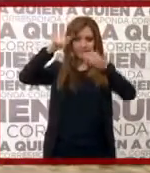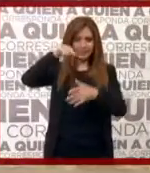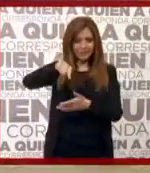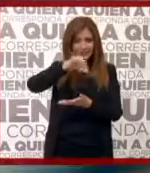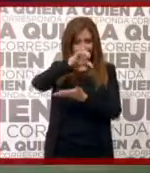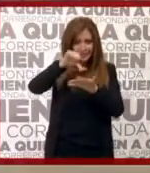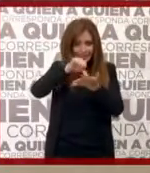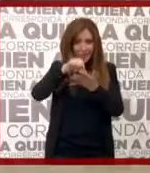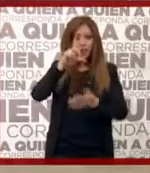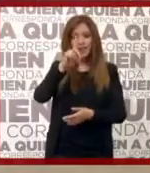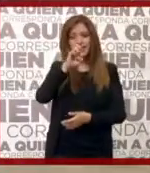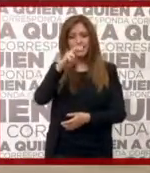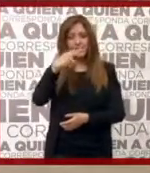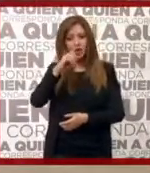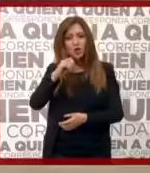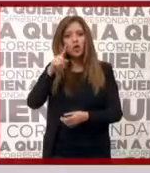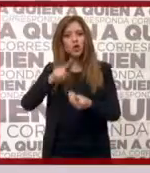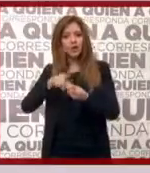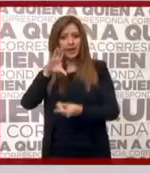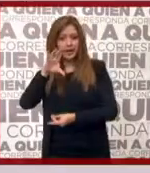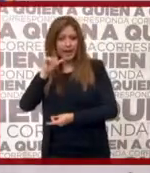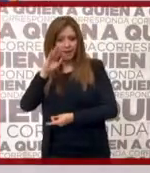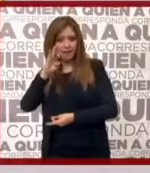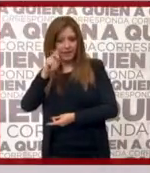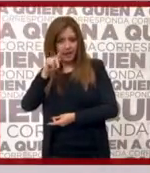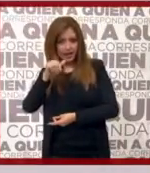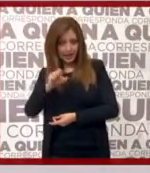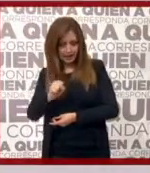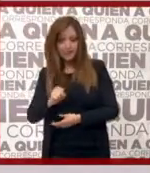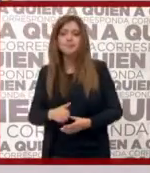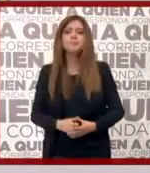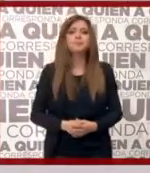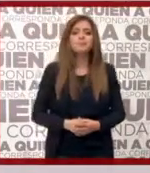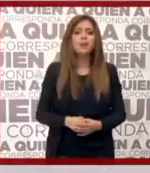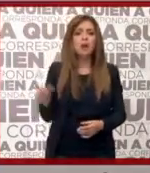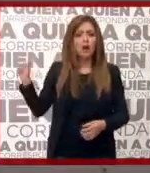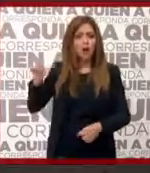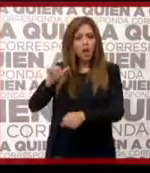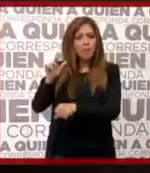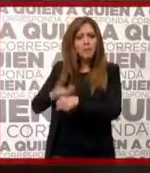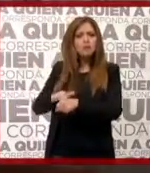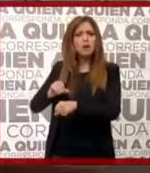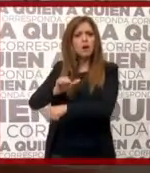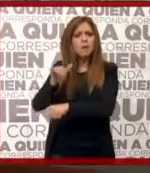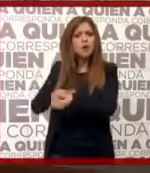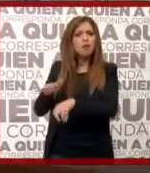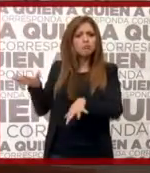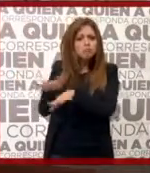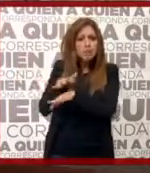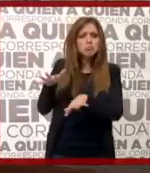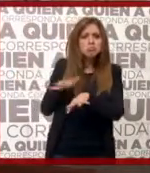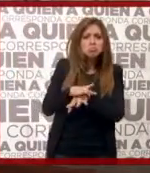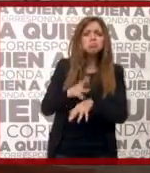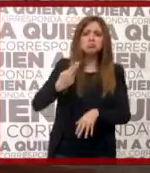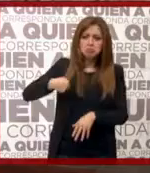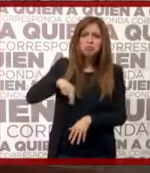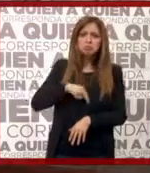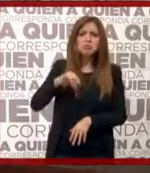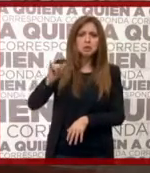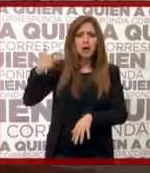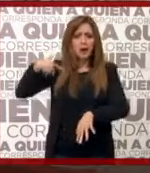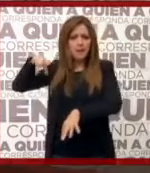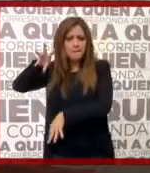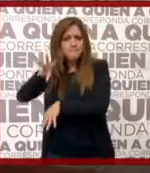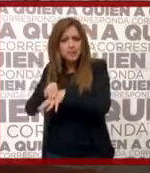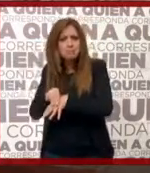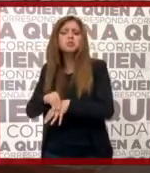de Desarrollo Comunitario Cafetales. Aunque las administraciones fueran pasando, nosotros siempre tuvimos la oportunidad, o se nos dio la